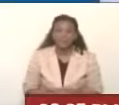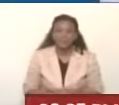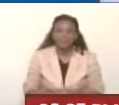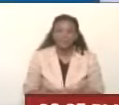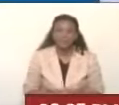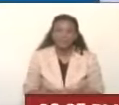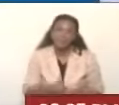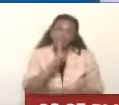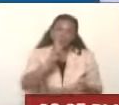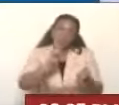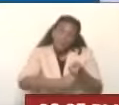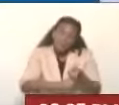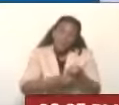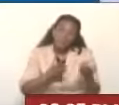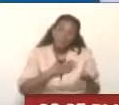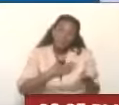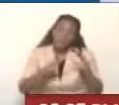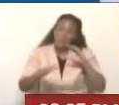Pero Silita me mandó una foto.